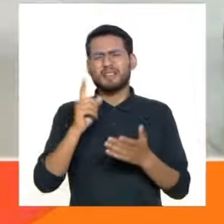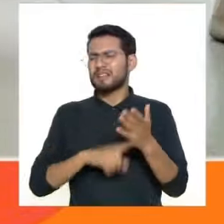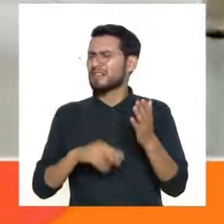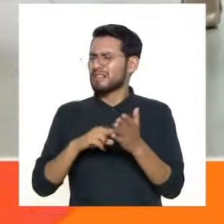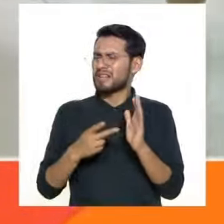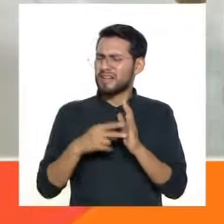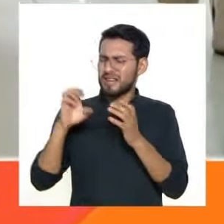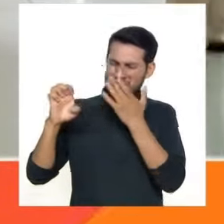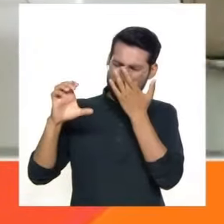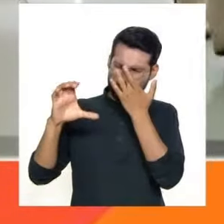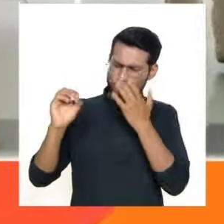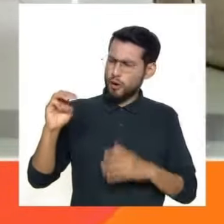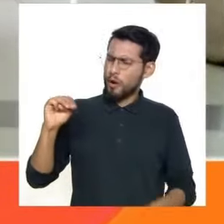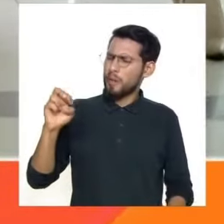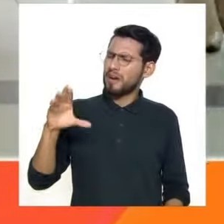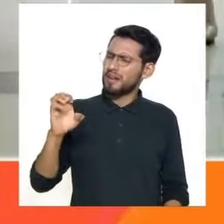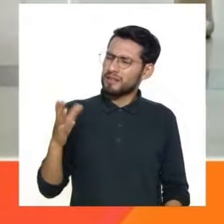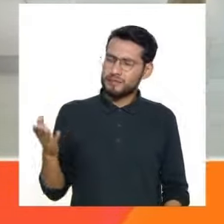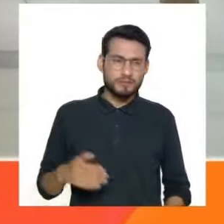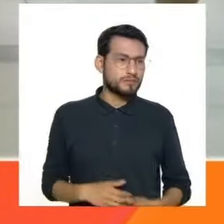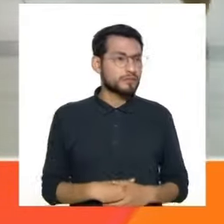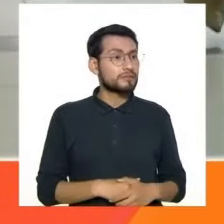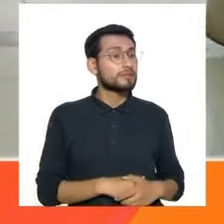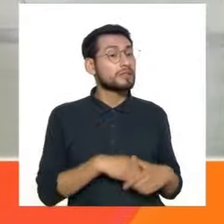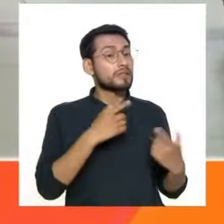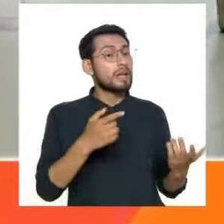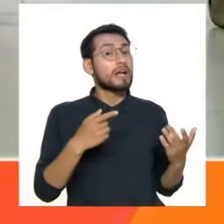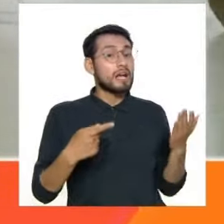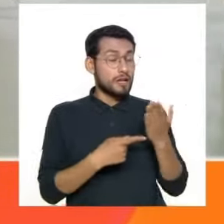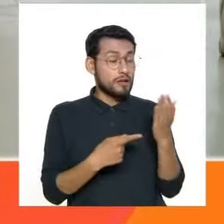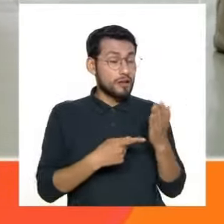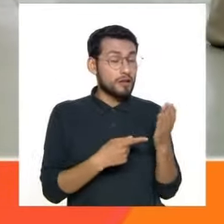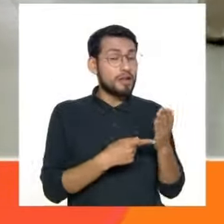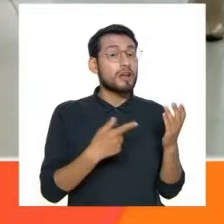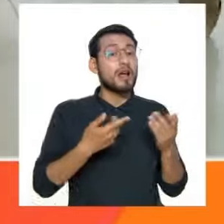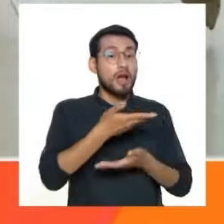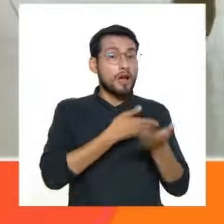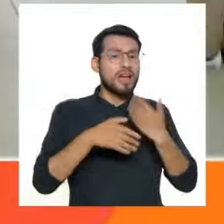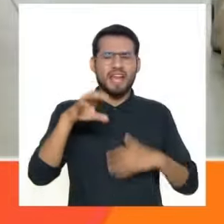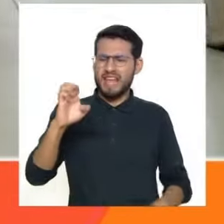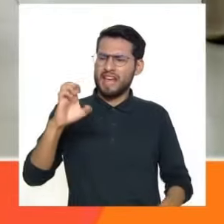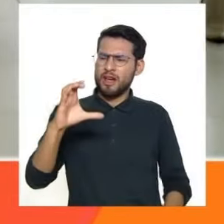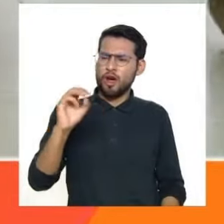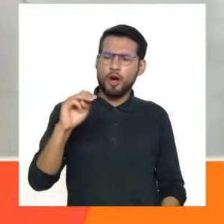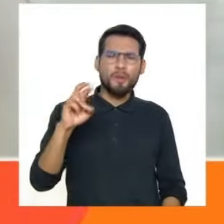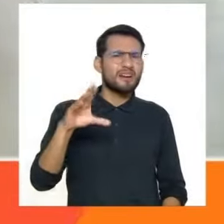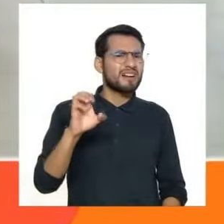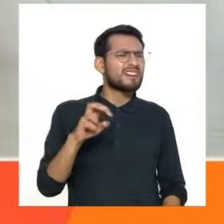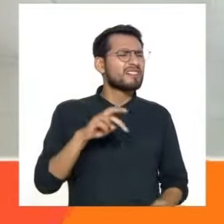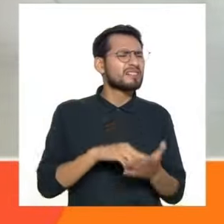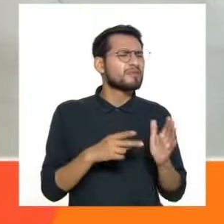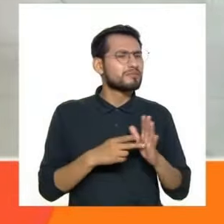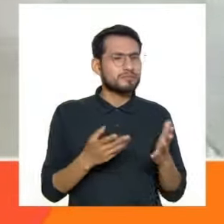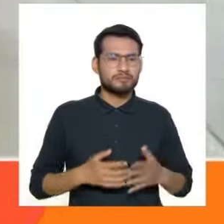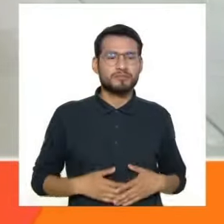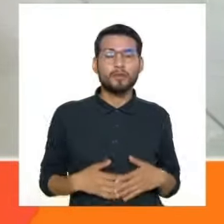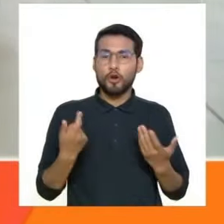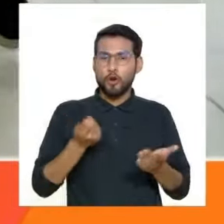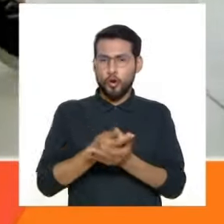el ecommerce Mira el e-commerce me gusta definirlo como cualquier método de